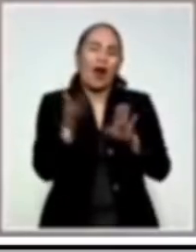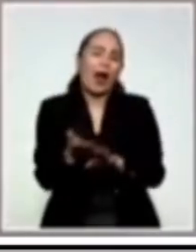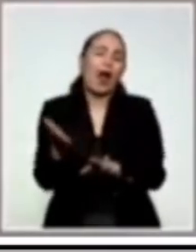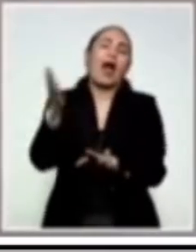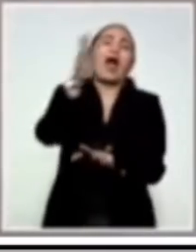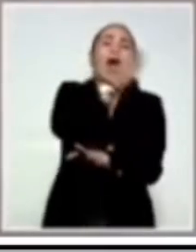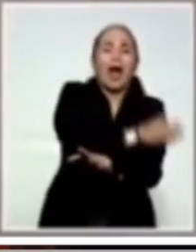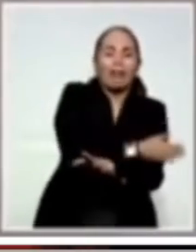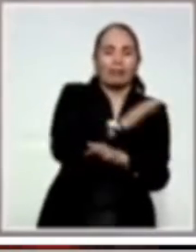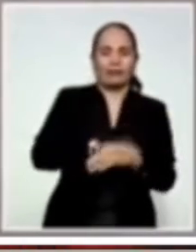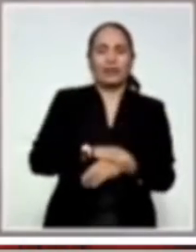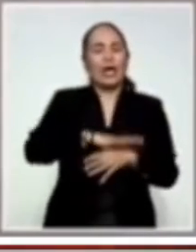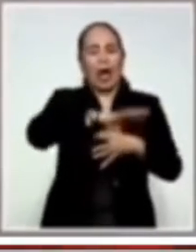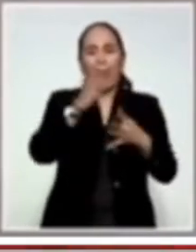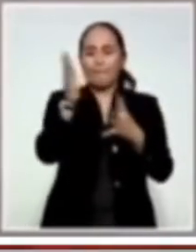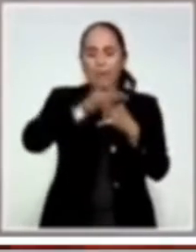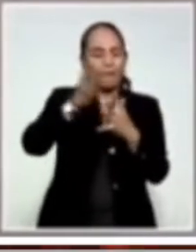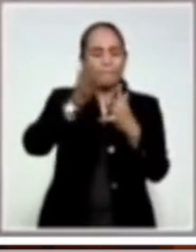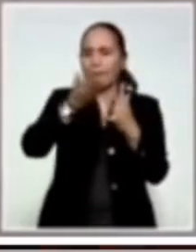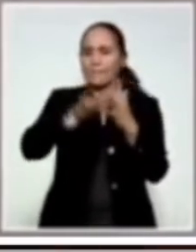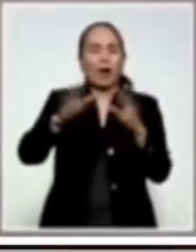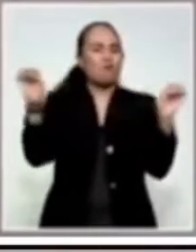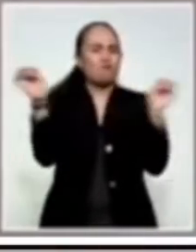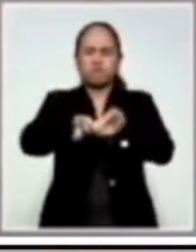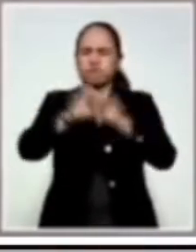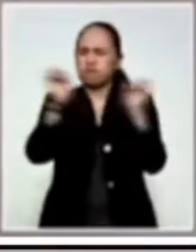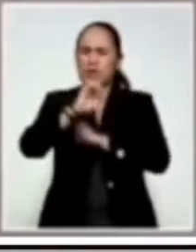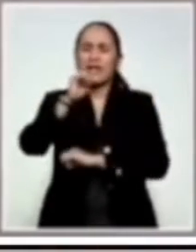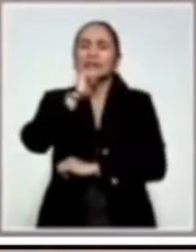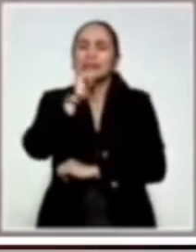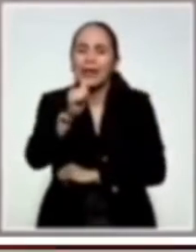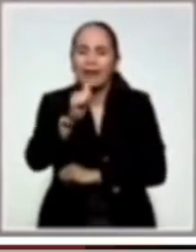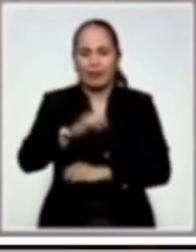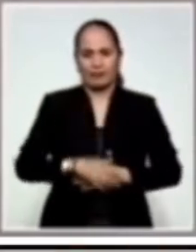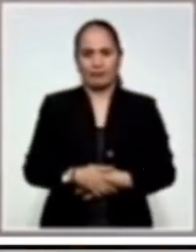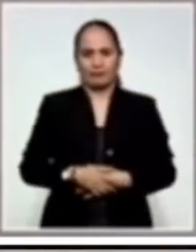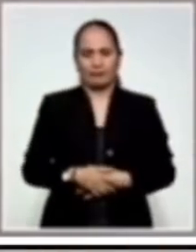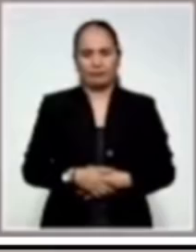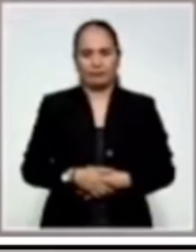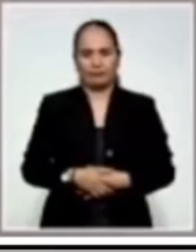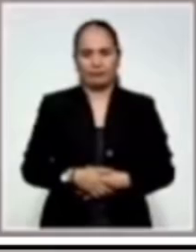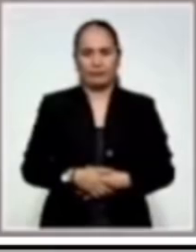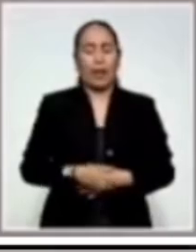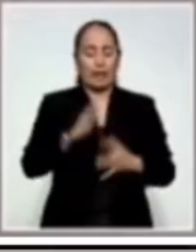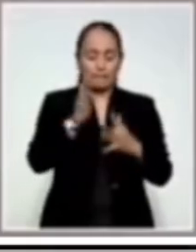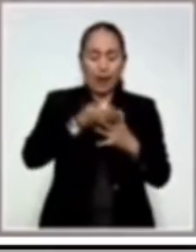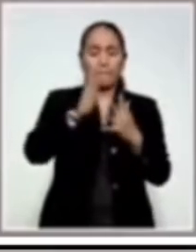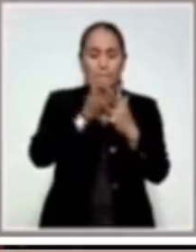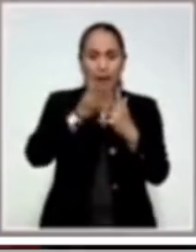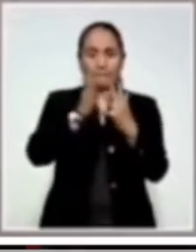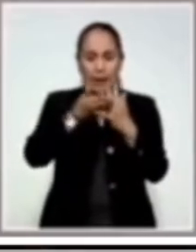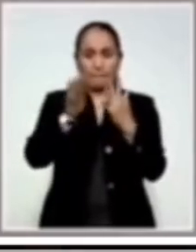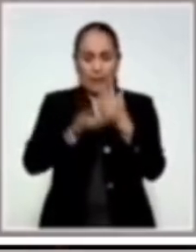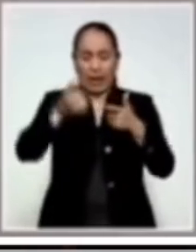sin apartados. Sin apartados. No estamos votando apartados,